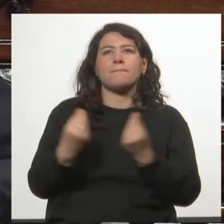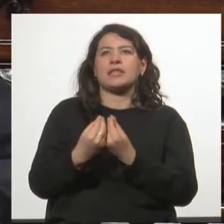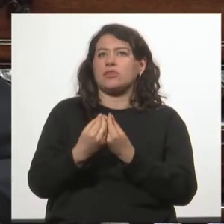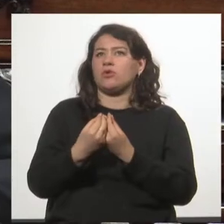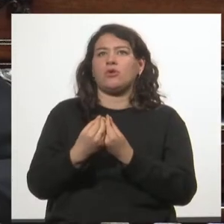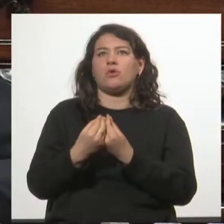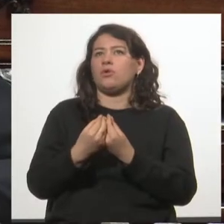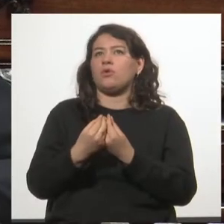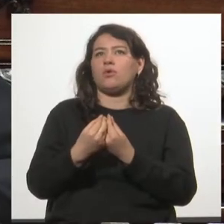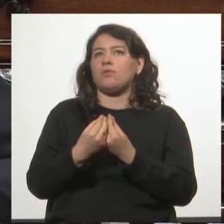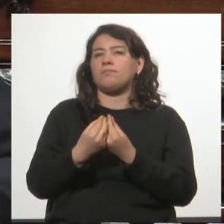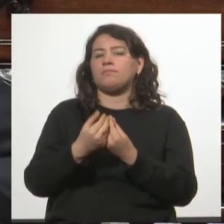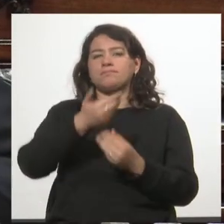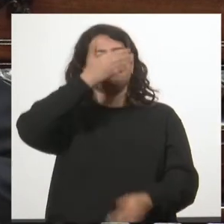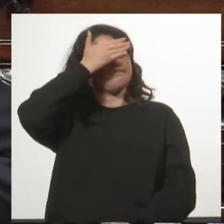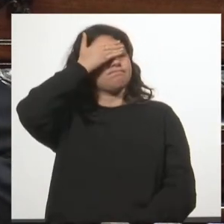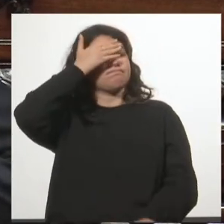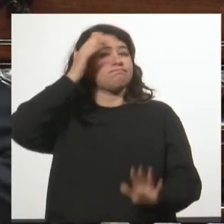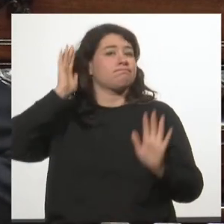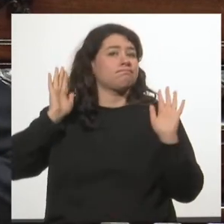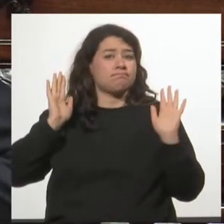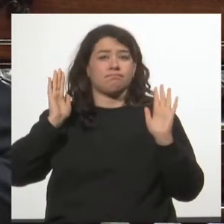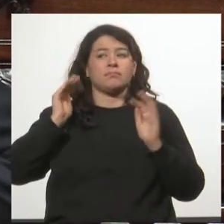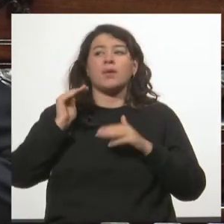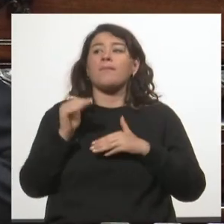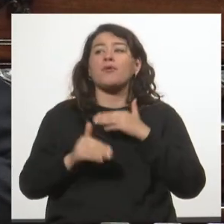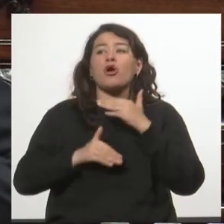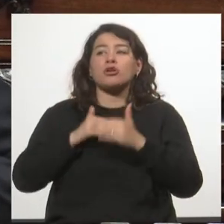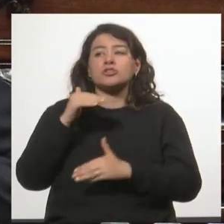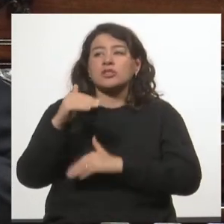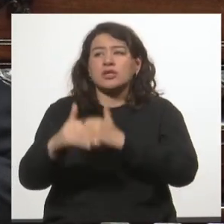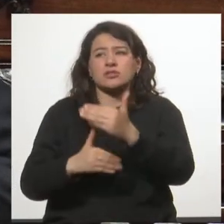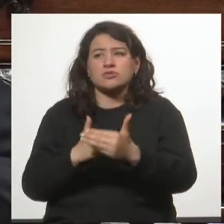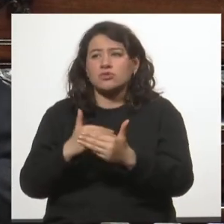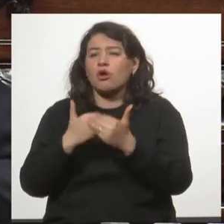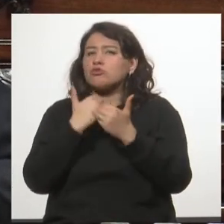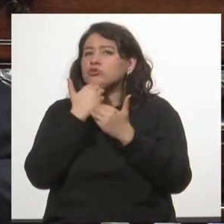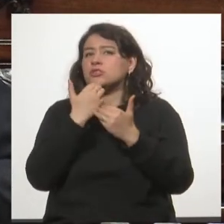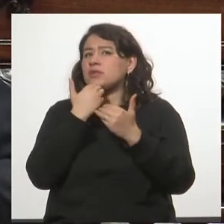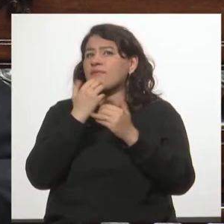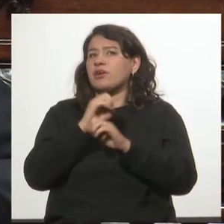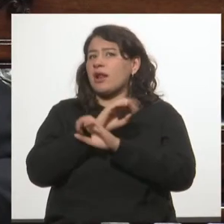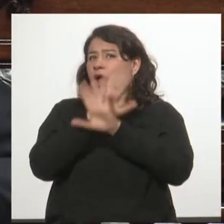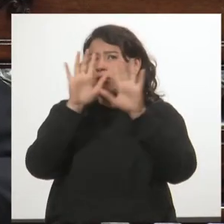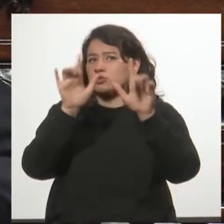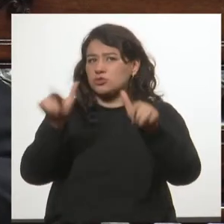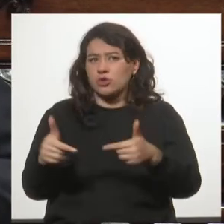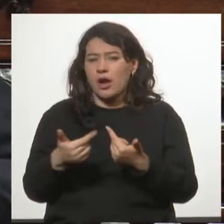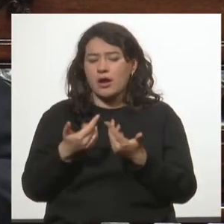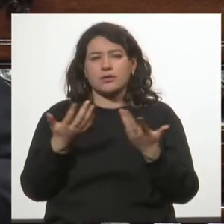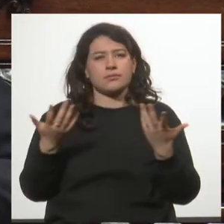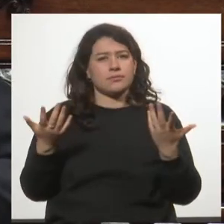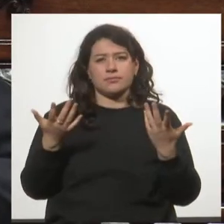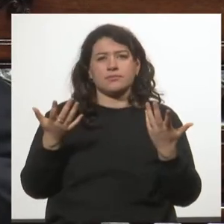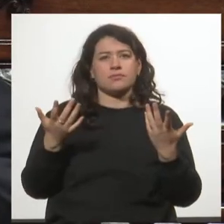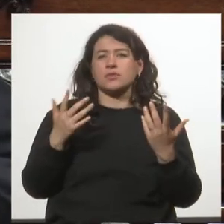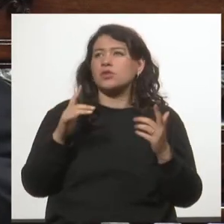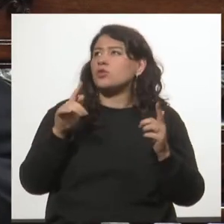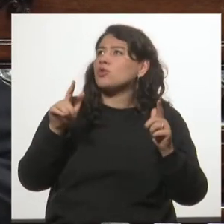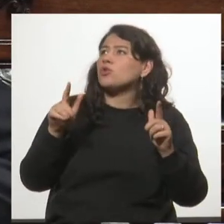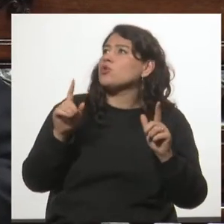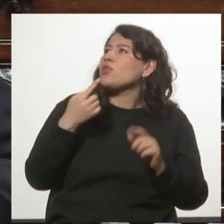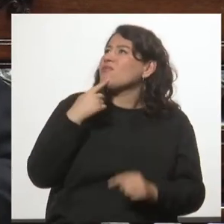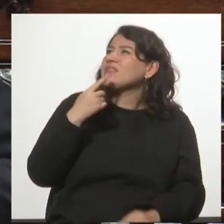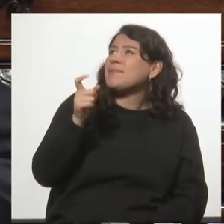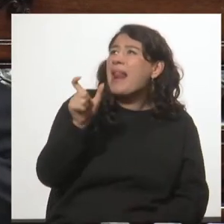donde los procesos son absolutamente oscuros porque no hay que usar la